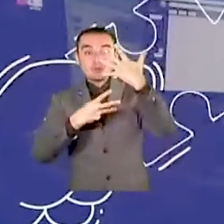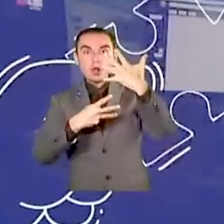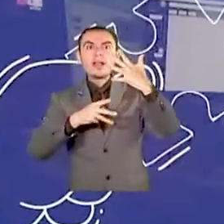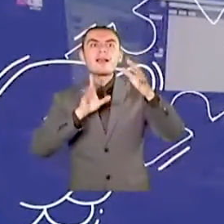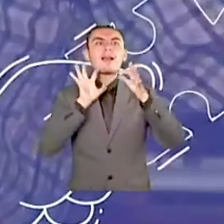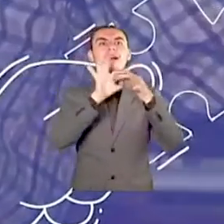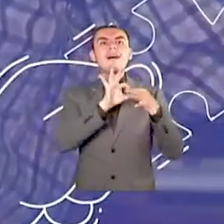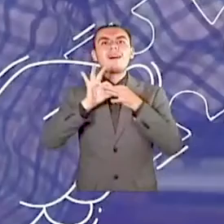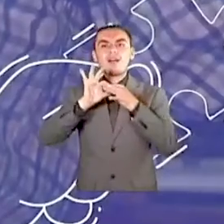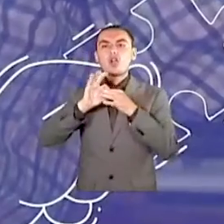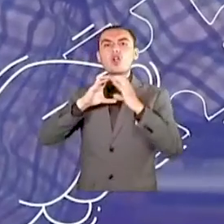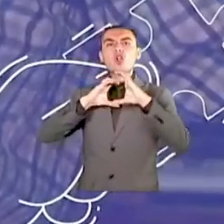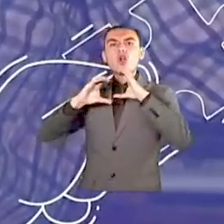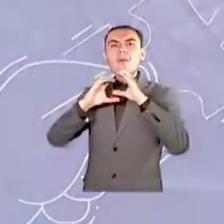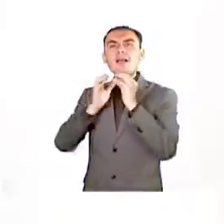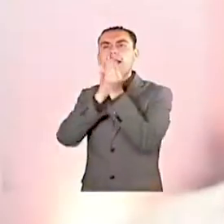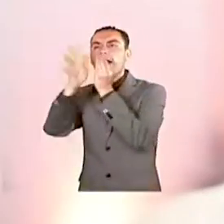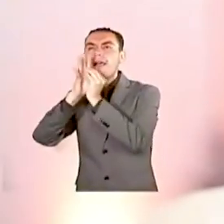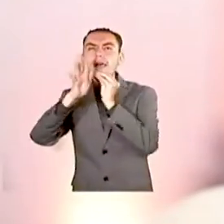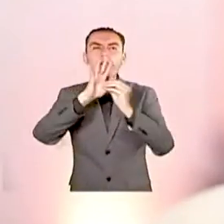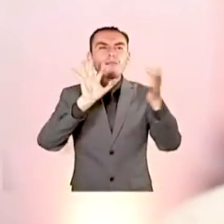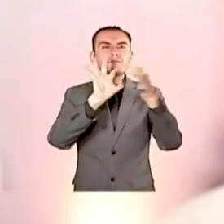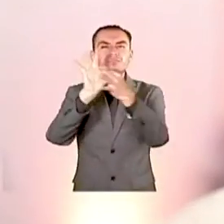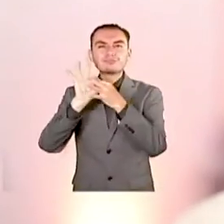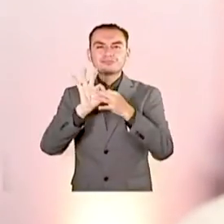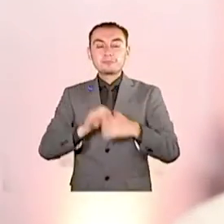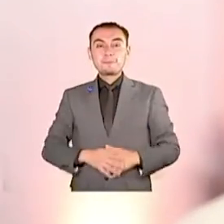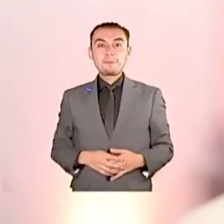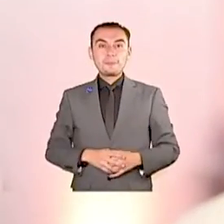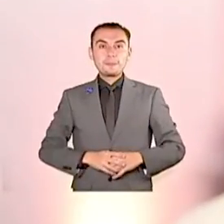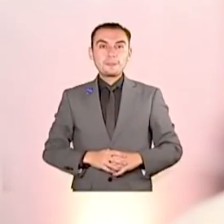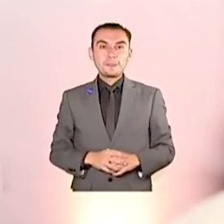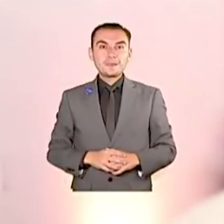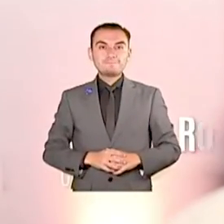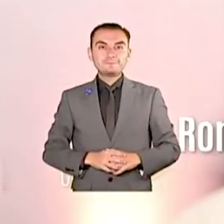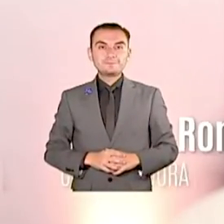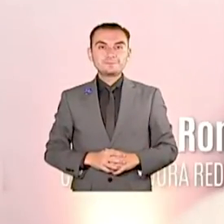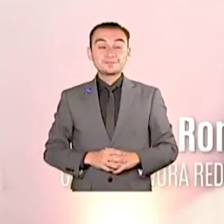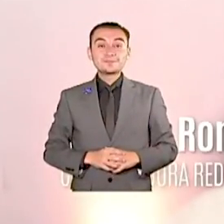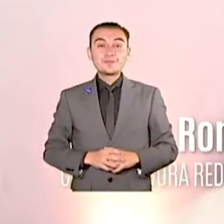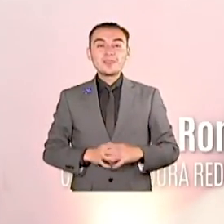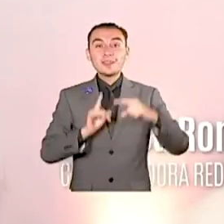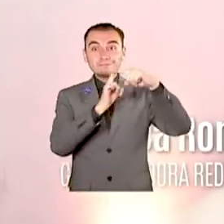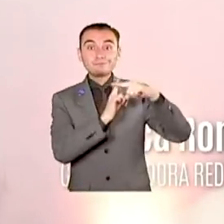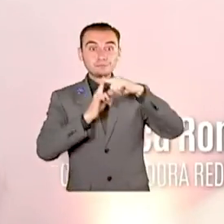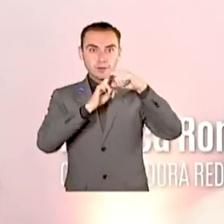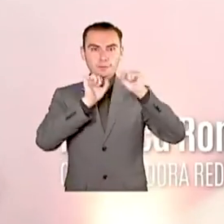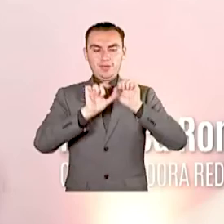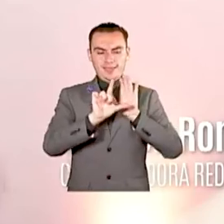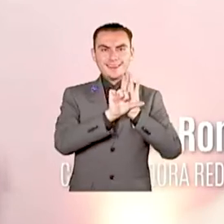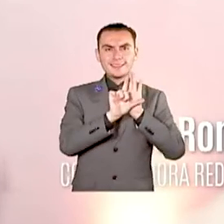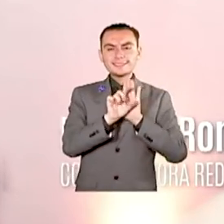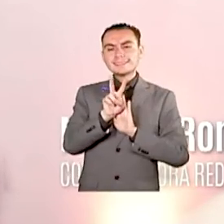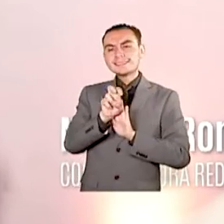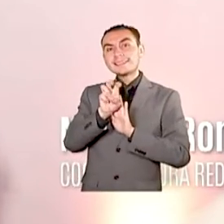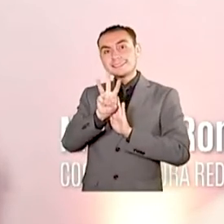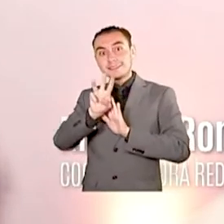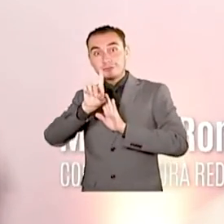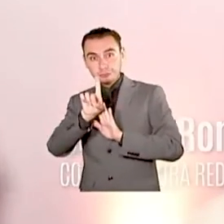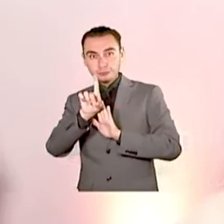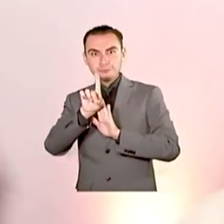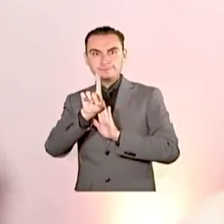Sinergias con medios de comunicación. Procuraduría, pues, a través de la ley